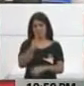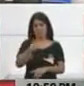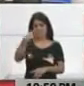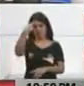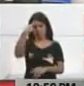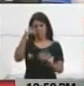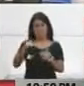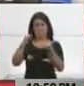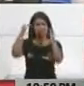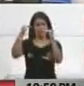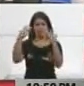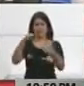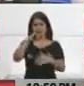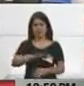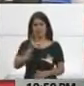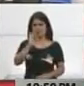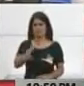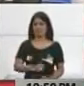grande en la historia.